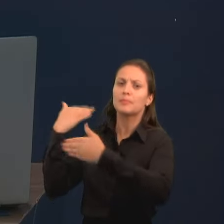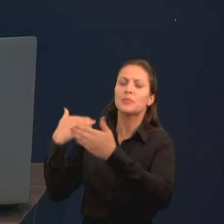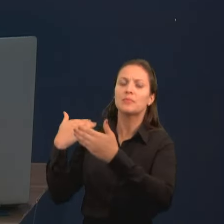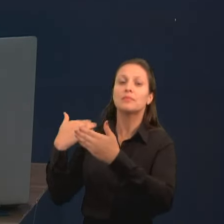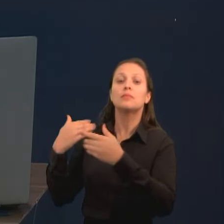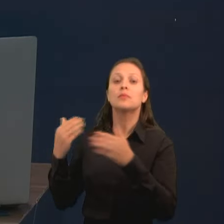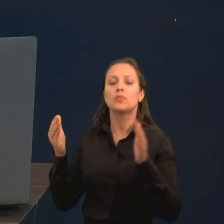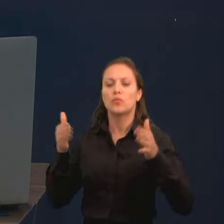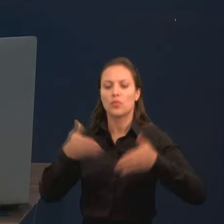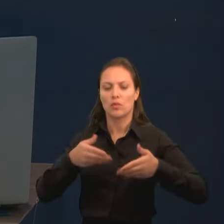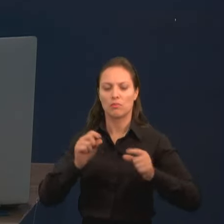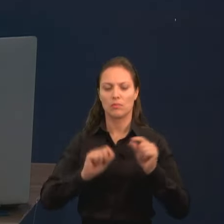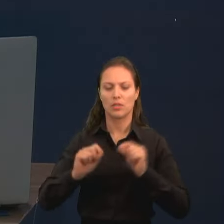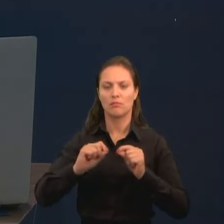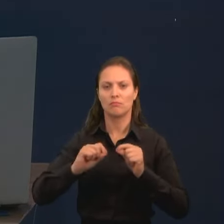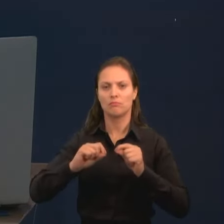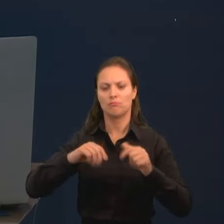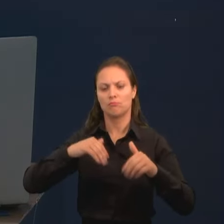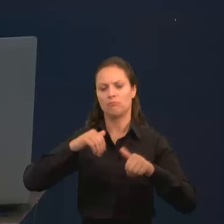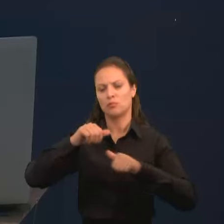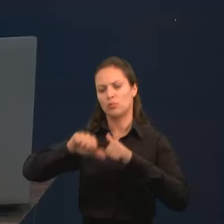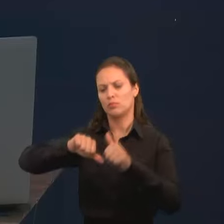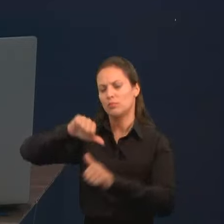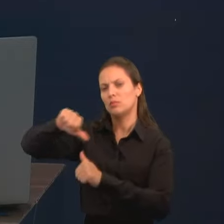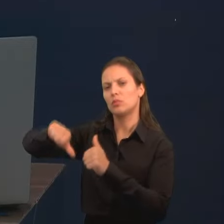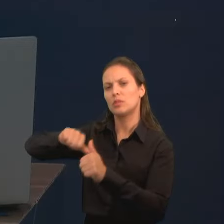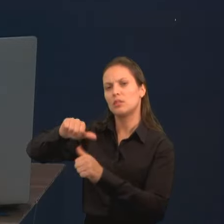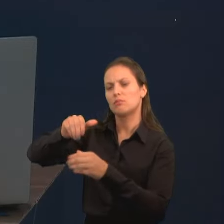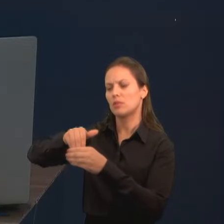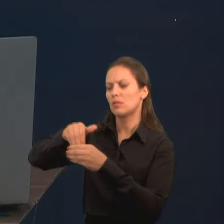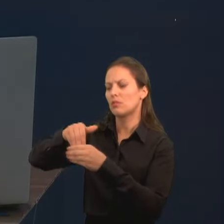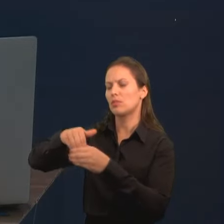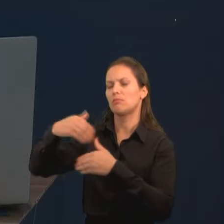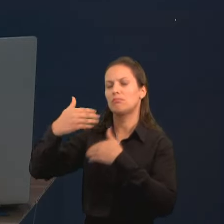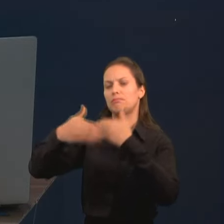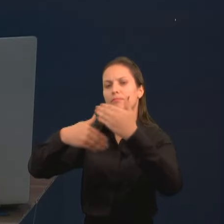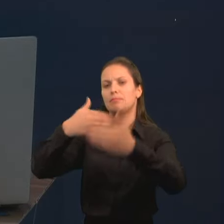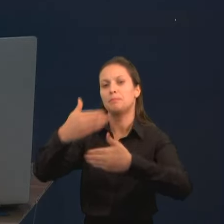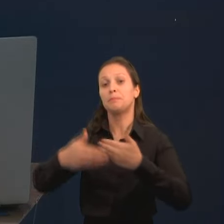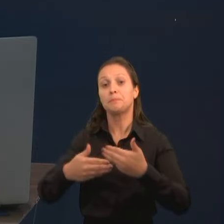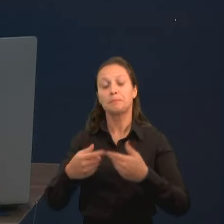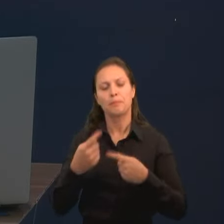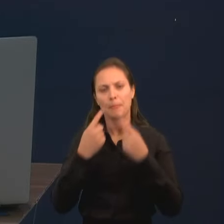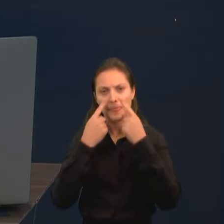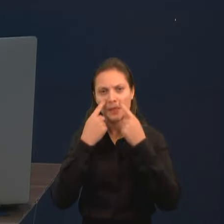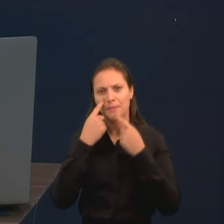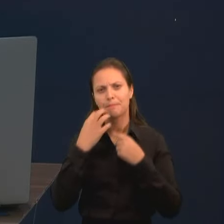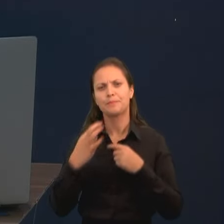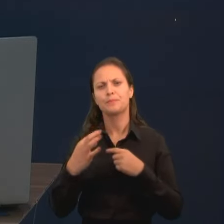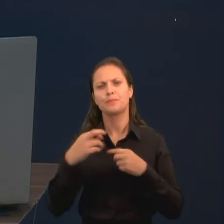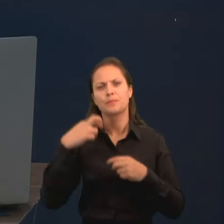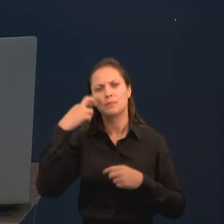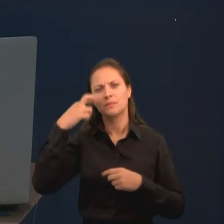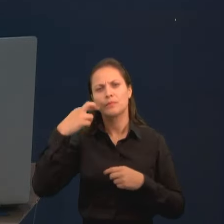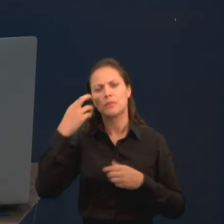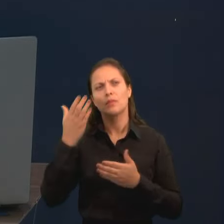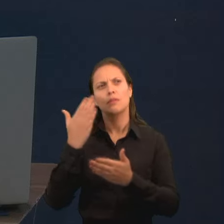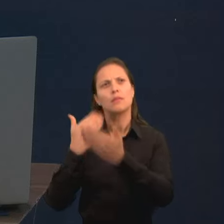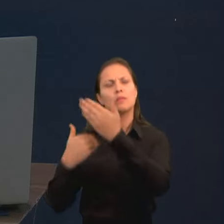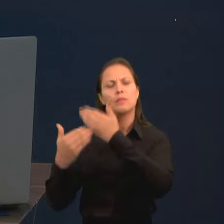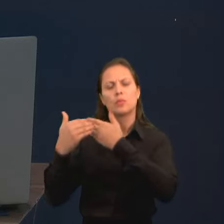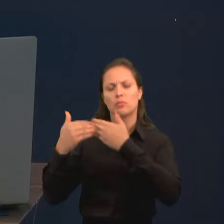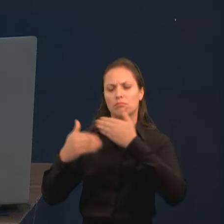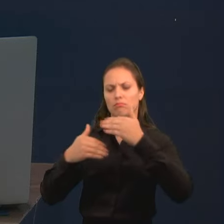y conjuntural que se enfoca en las transformaciones a lo largo del tiempo. Si observamos las